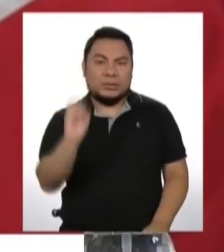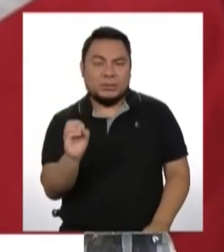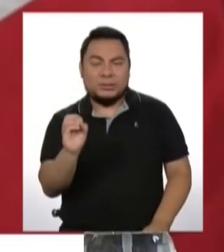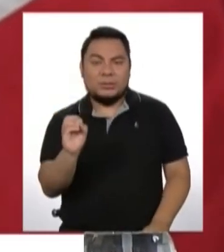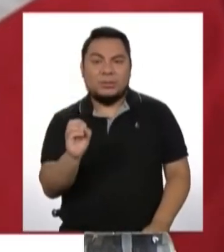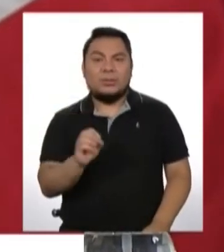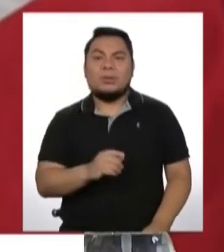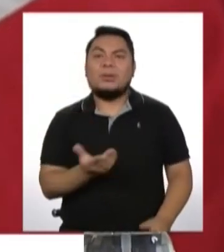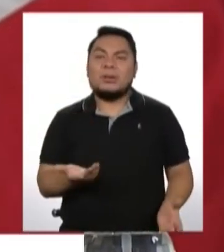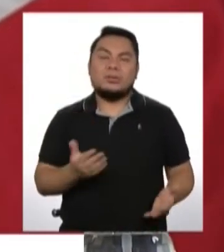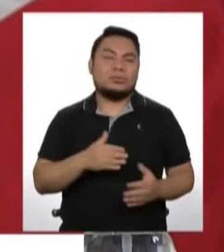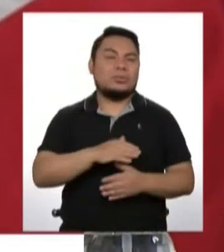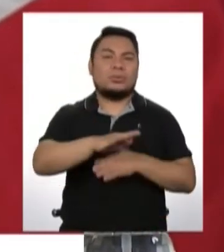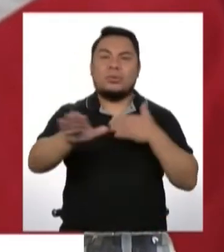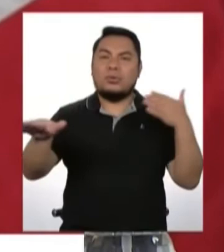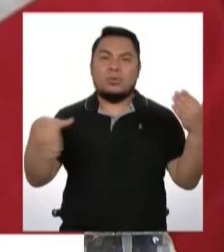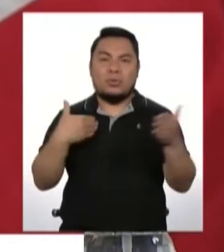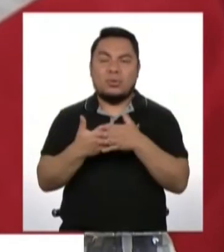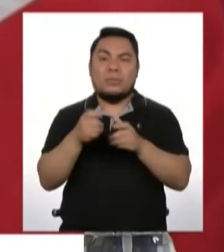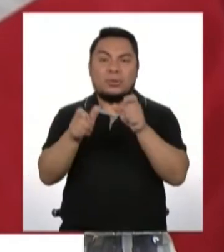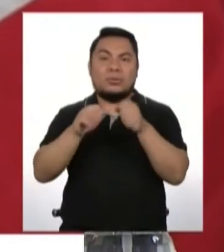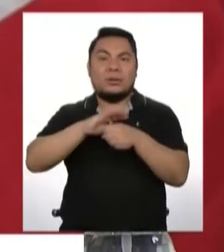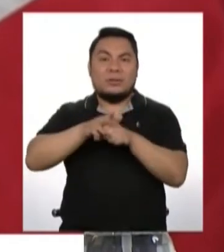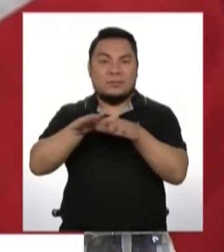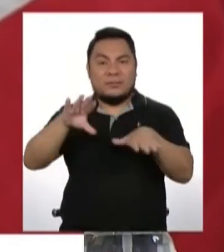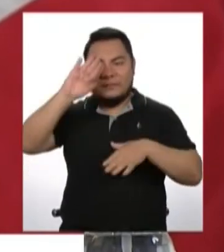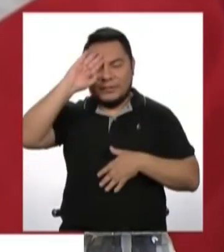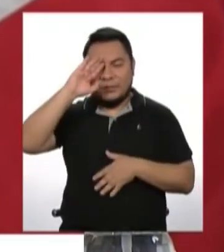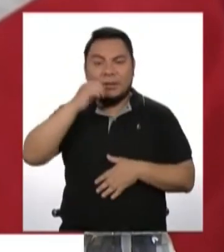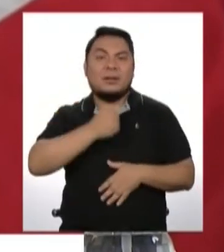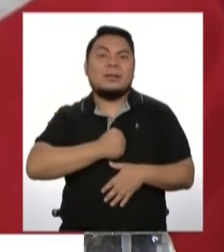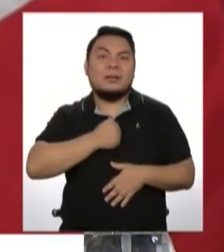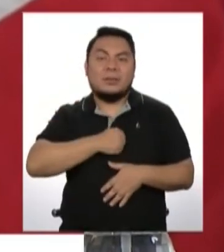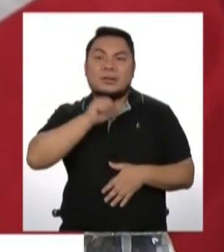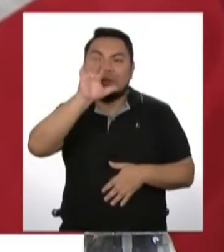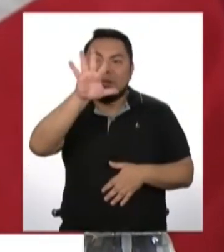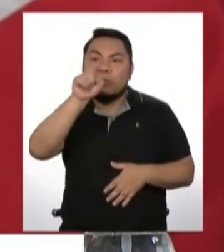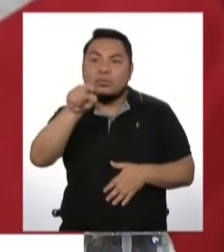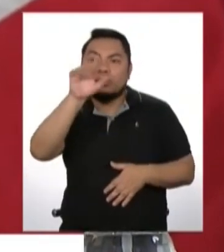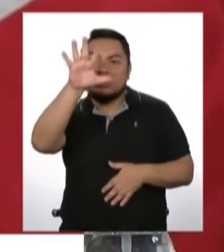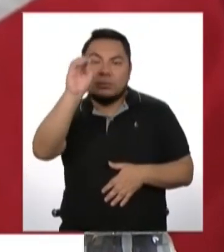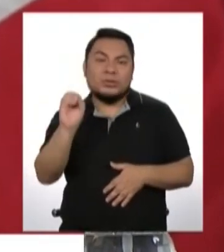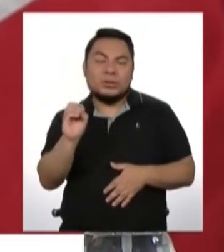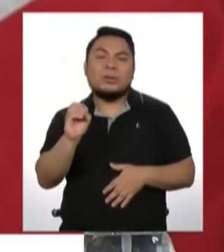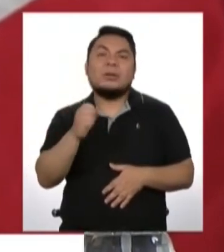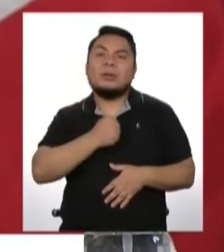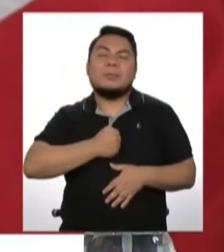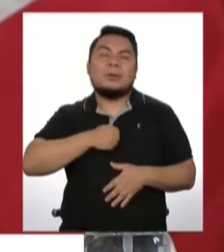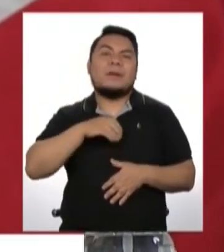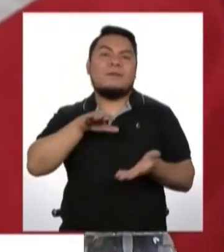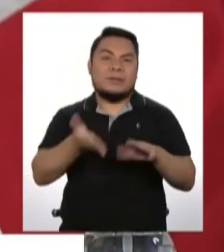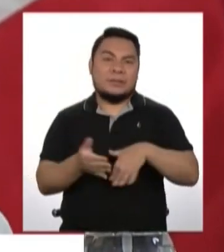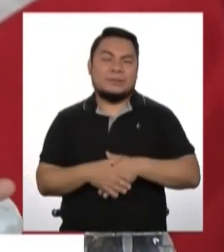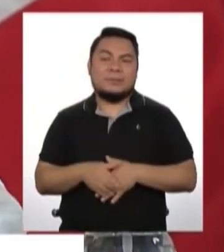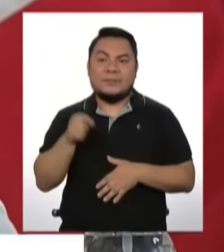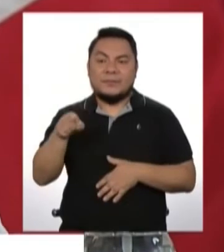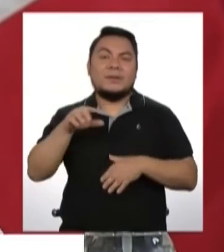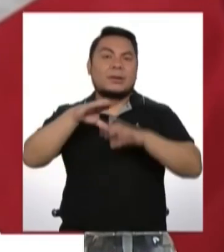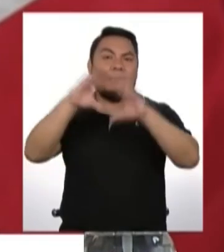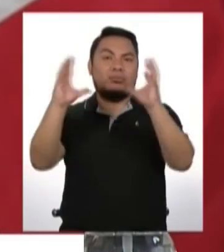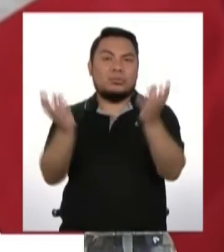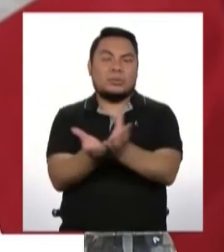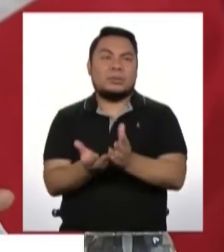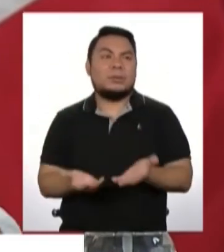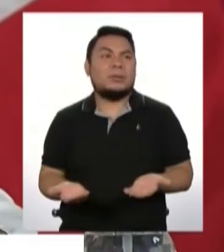de los infectados lamentablemente fallece. Esto es a nivel mundial. Nosotros tenemos